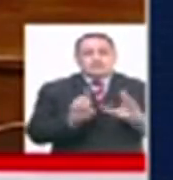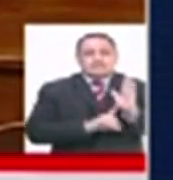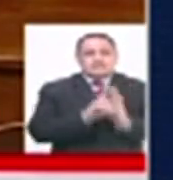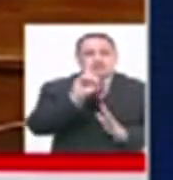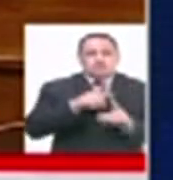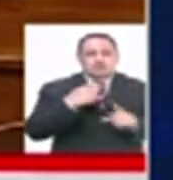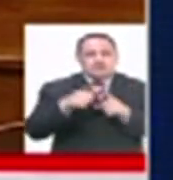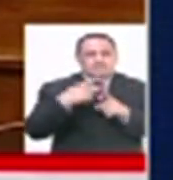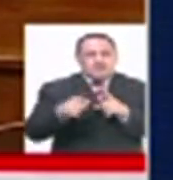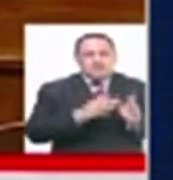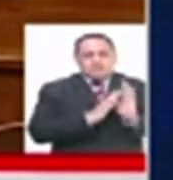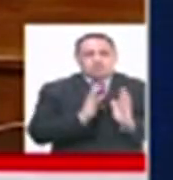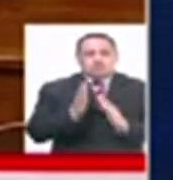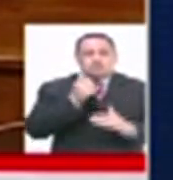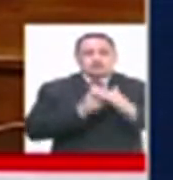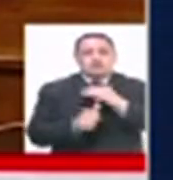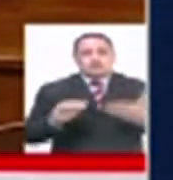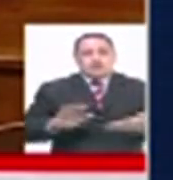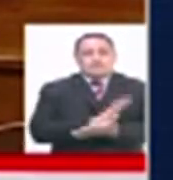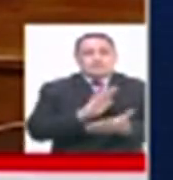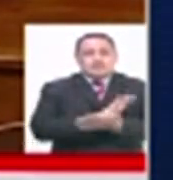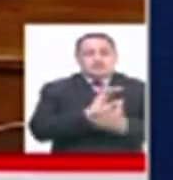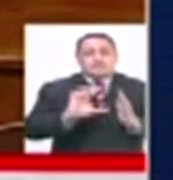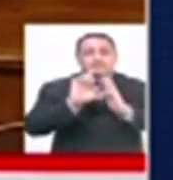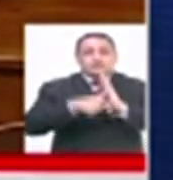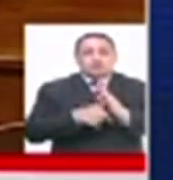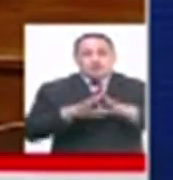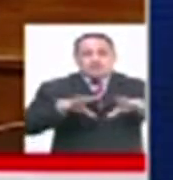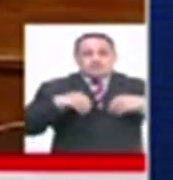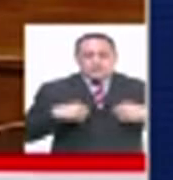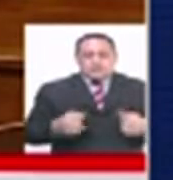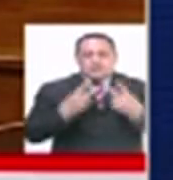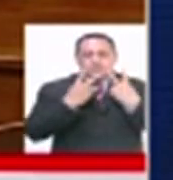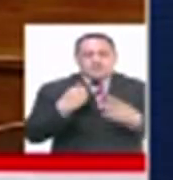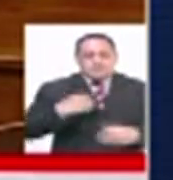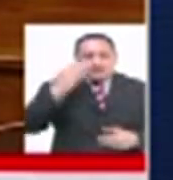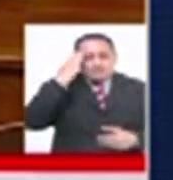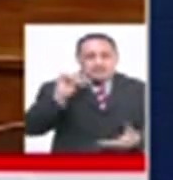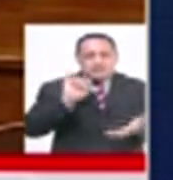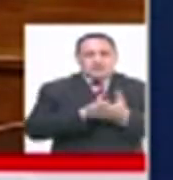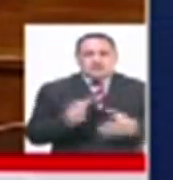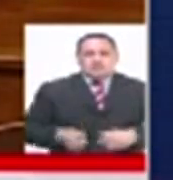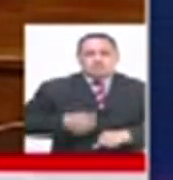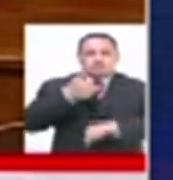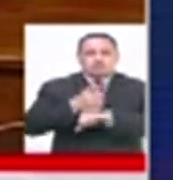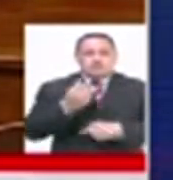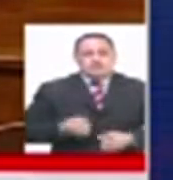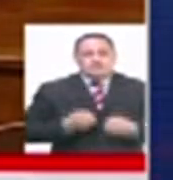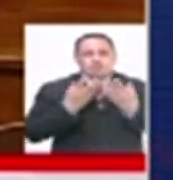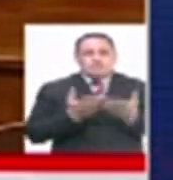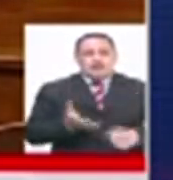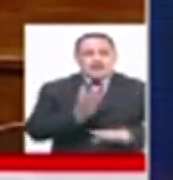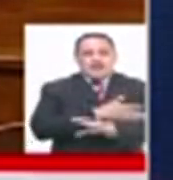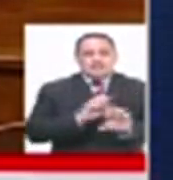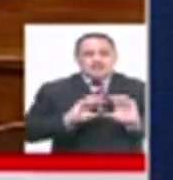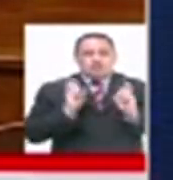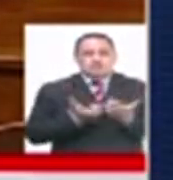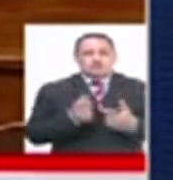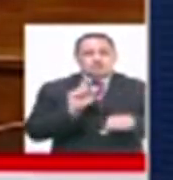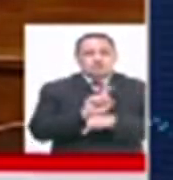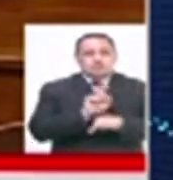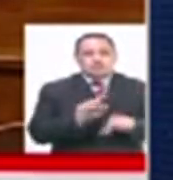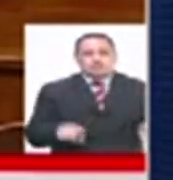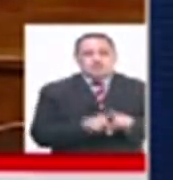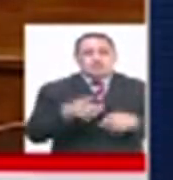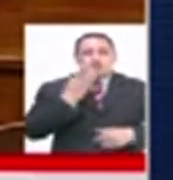necesarios para alcanzar que se apruebe esta moción de vacancia. ¿Cómo están las matemáticas? Hablando precisamente de números. En los últimos días se